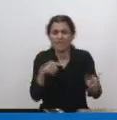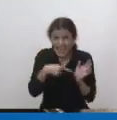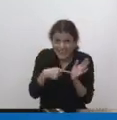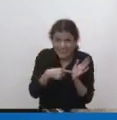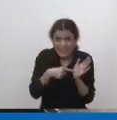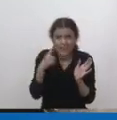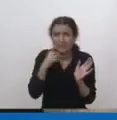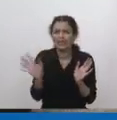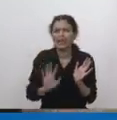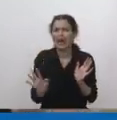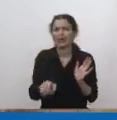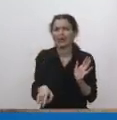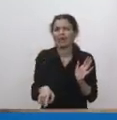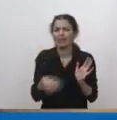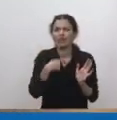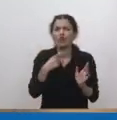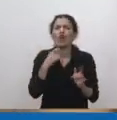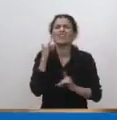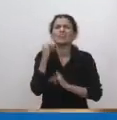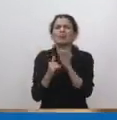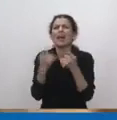por qué digo esto.